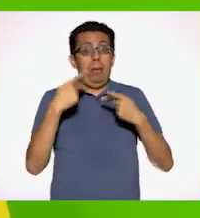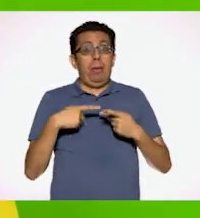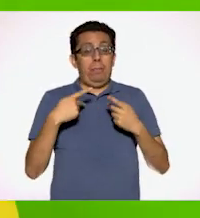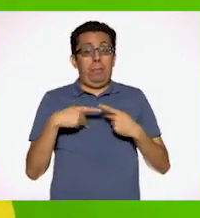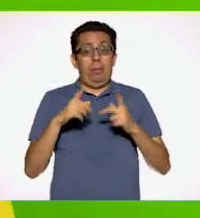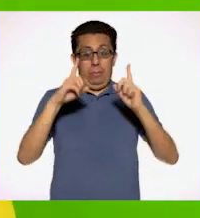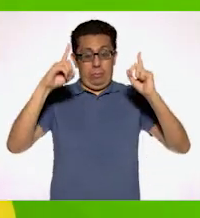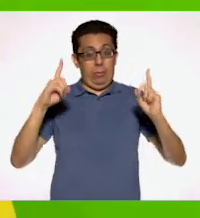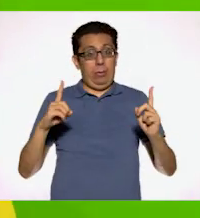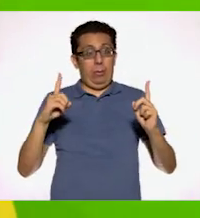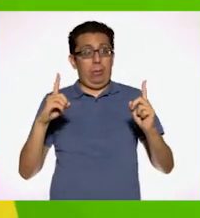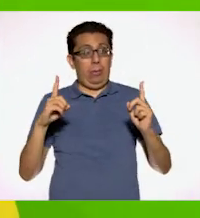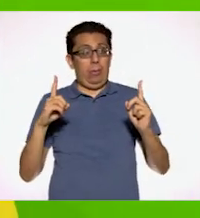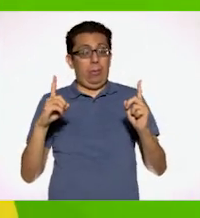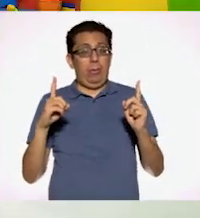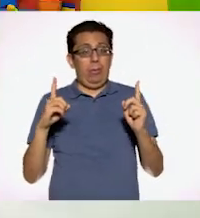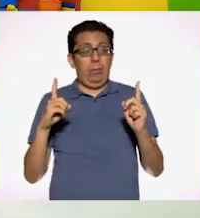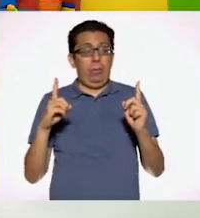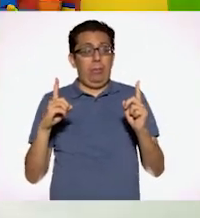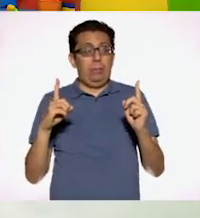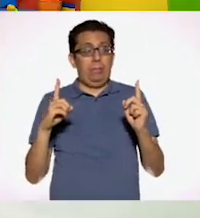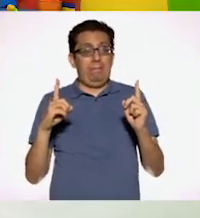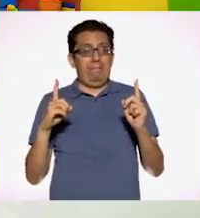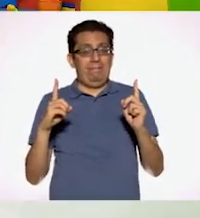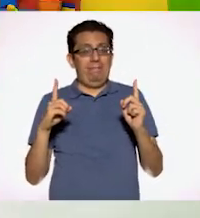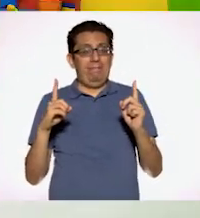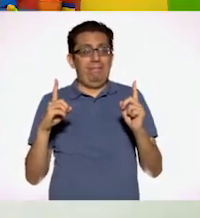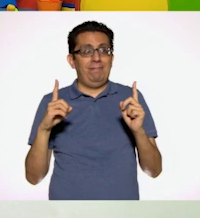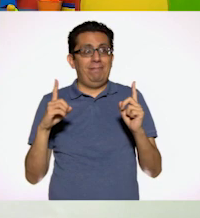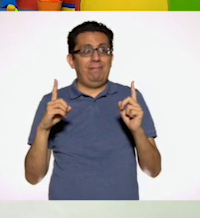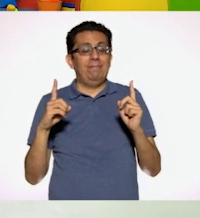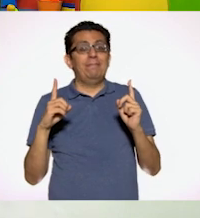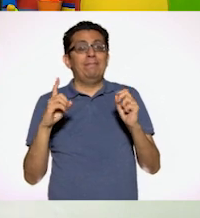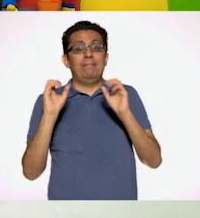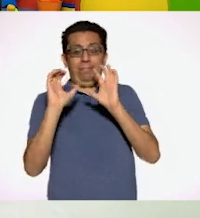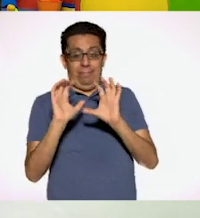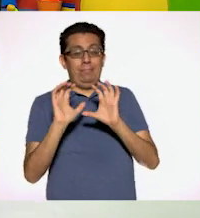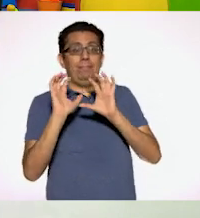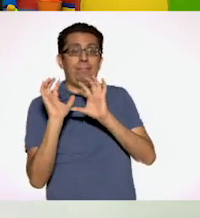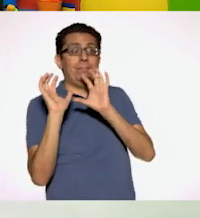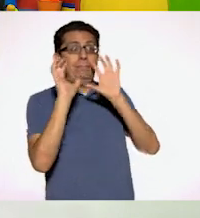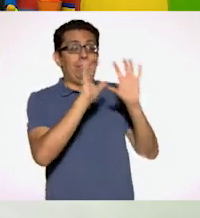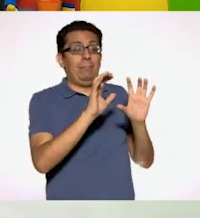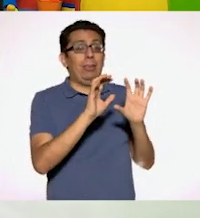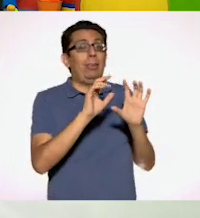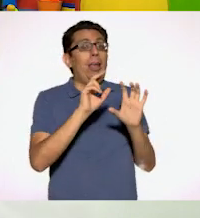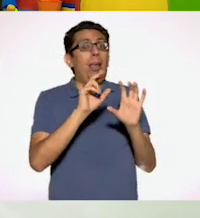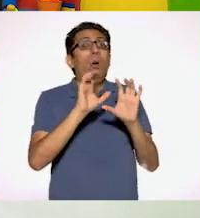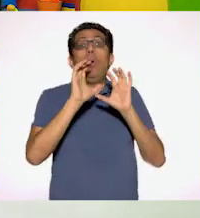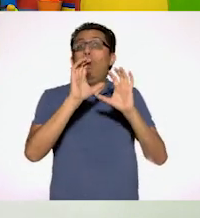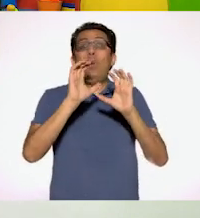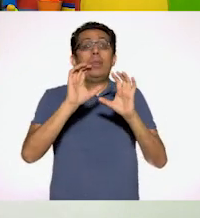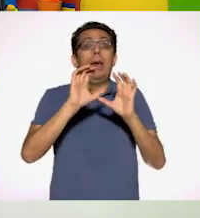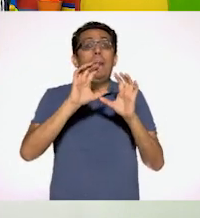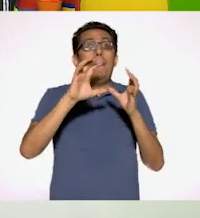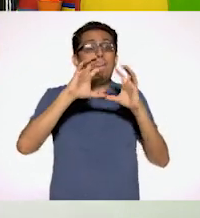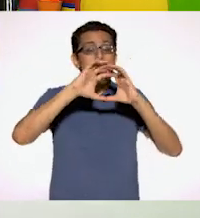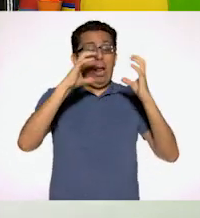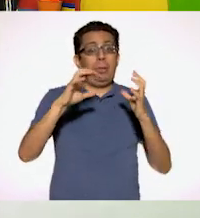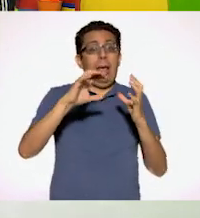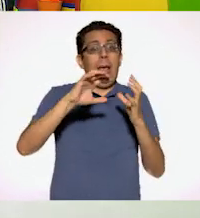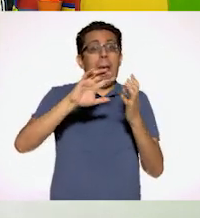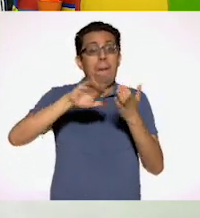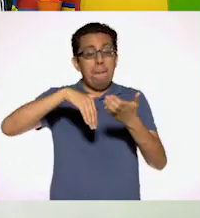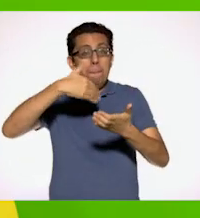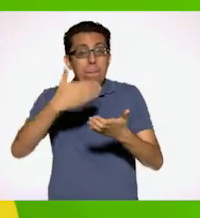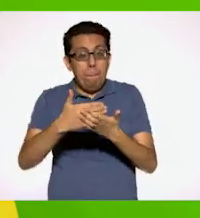trabajando con nosotros, así como Sohar está trabajando conmigo, y vamos a evitar que toque el piso, ¿de acuerdo? O sea, la